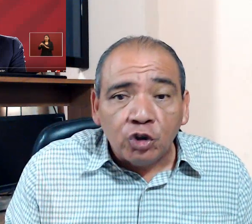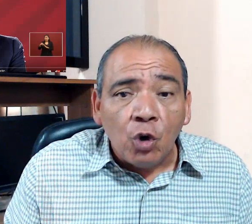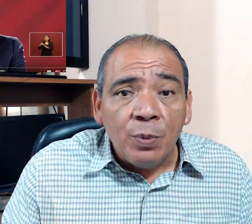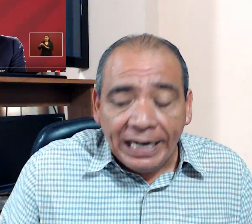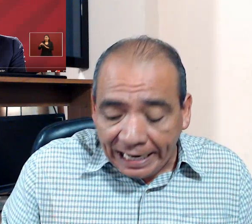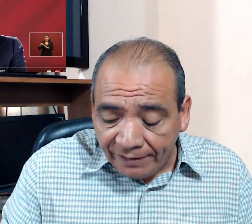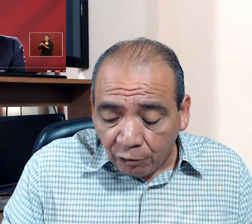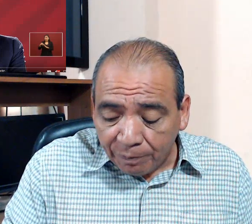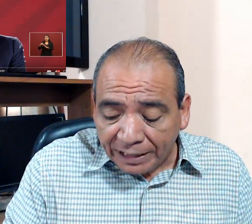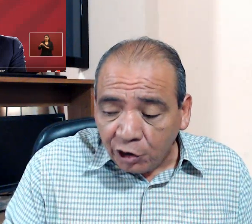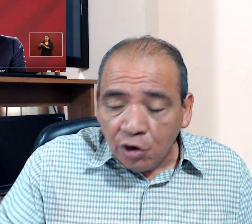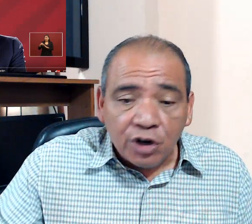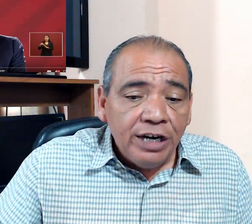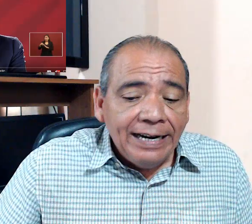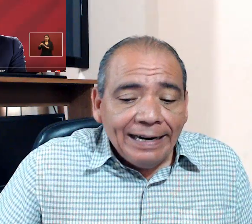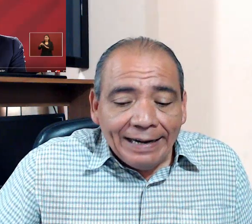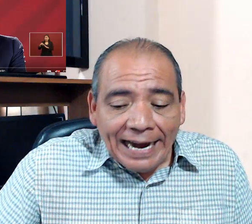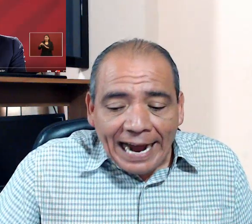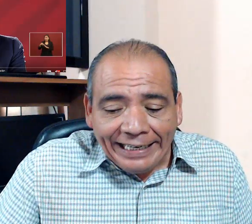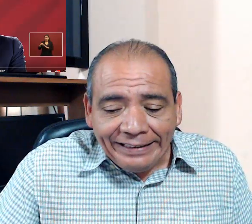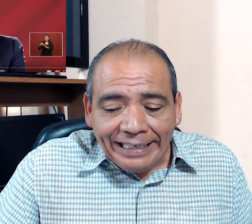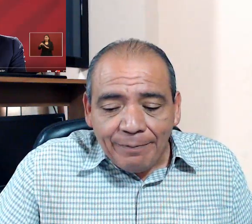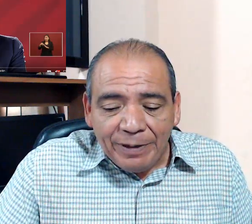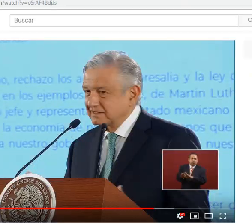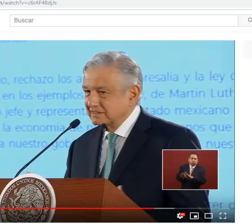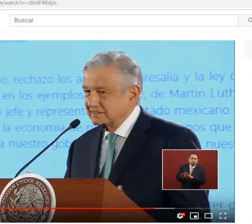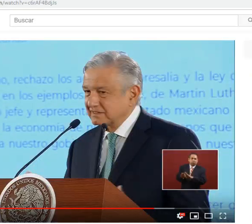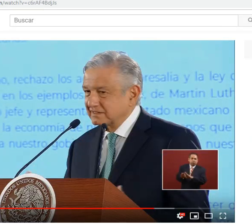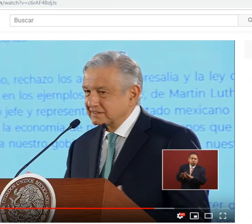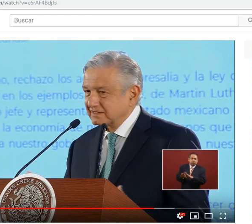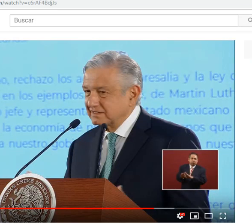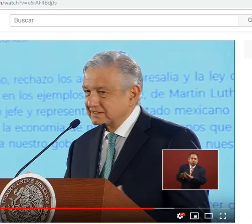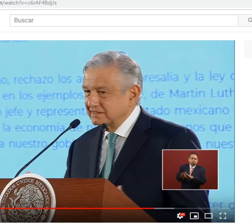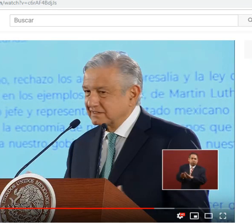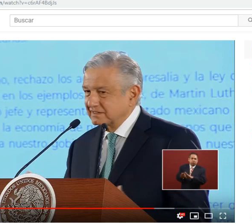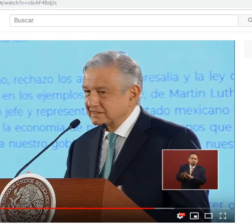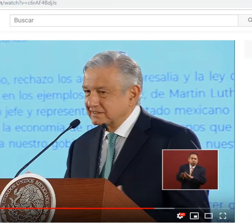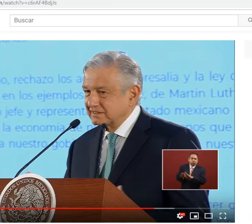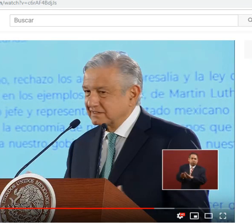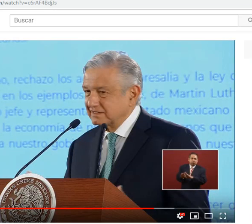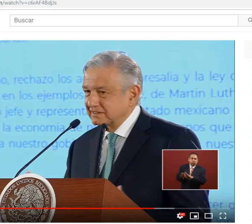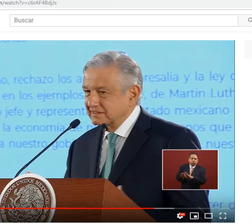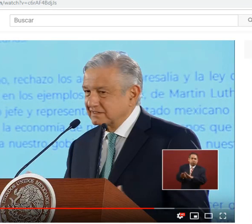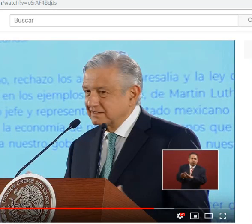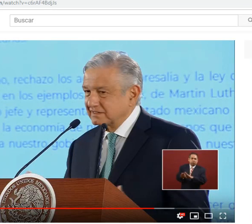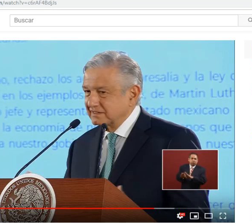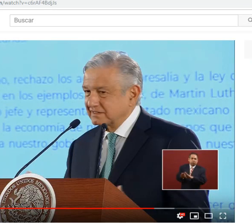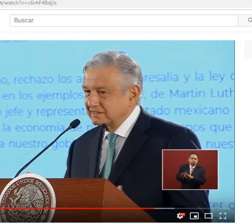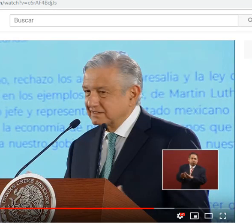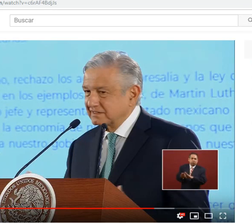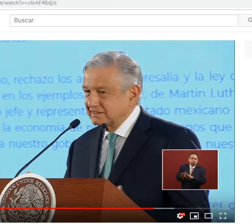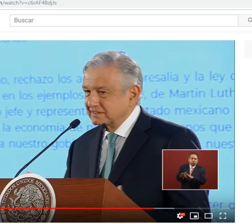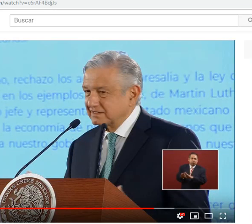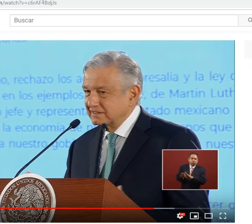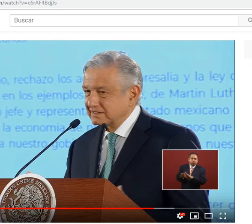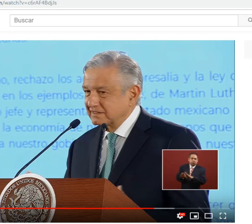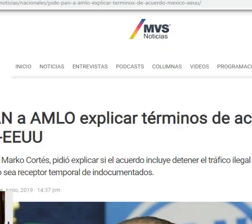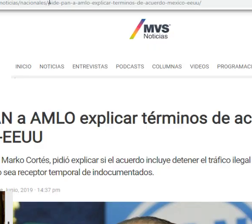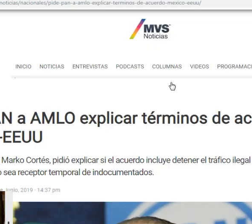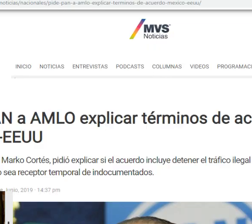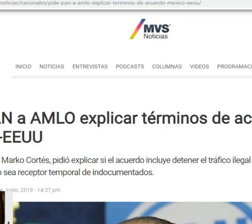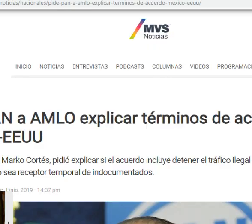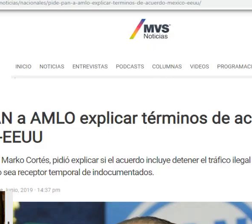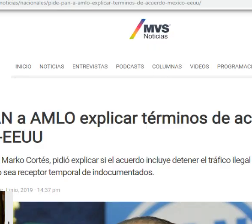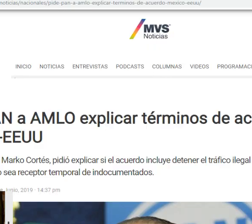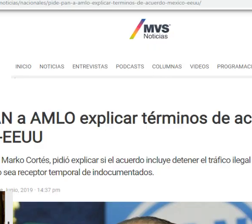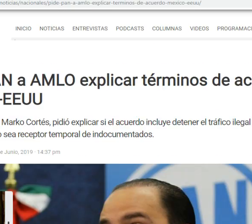vamos sobre la información. Aquí tiene primero al presidente, pero le voy a poner, obviamente, lo que dice